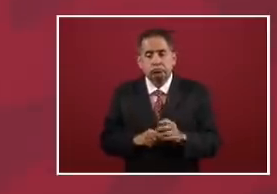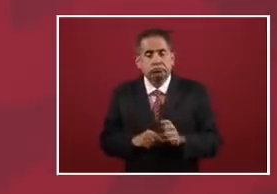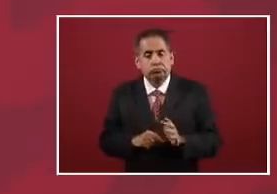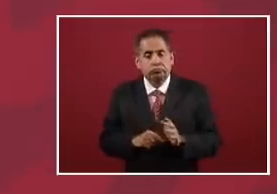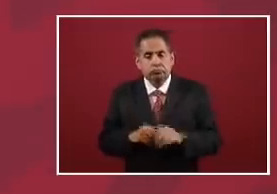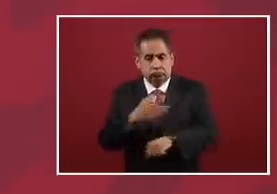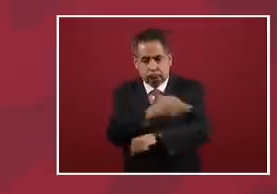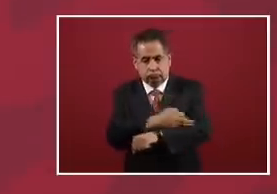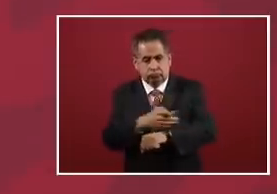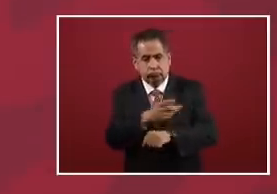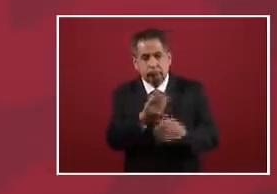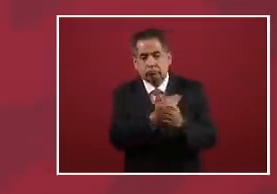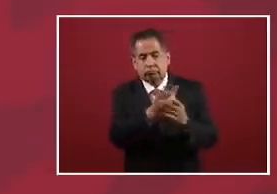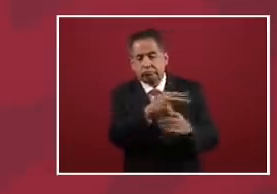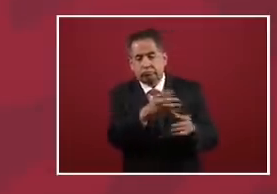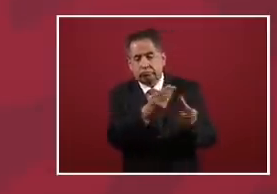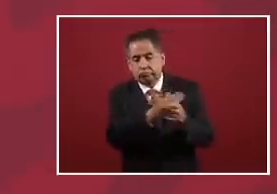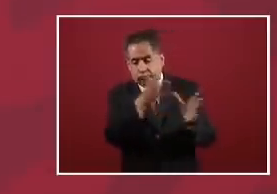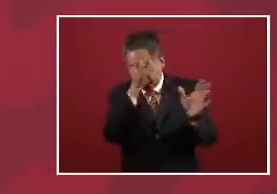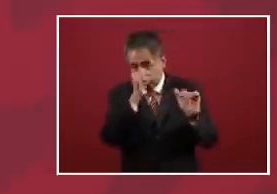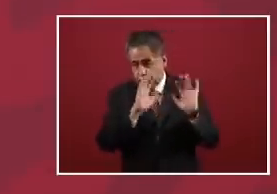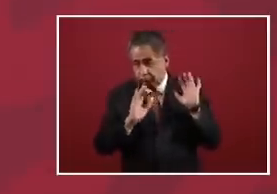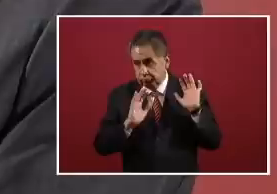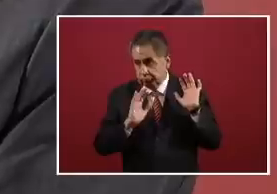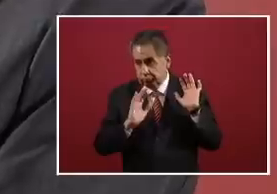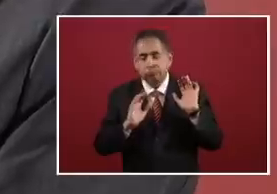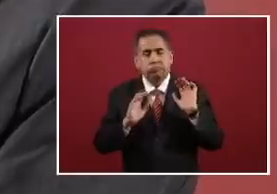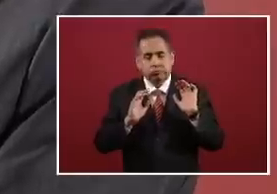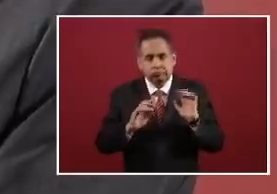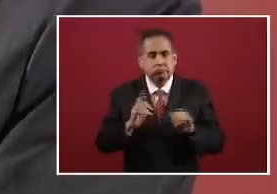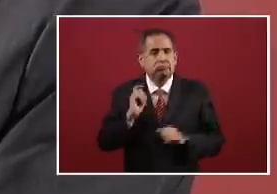entre los familiares, o sea, que nosotros